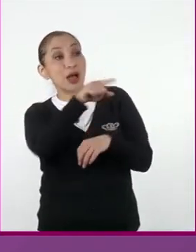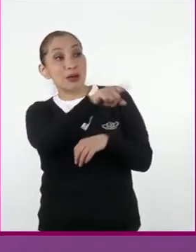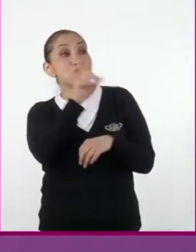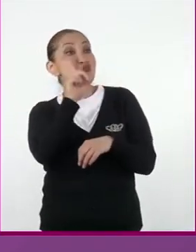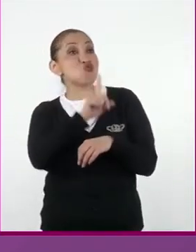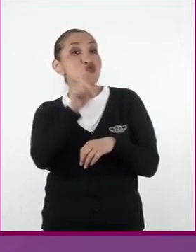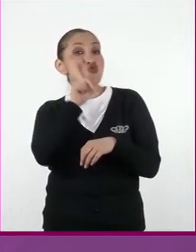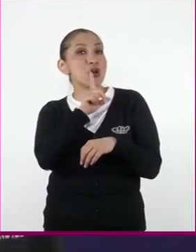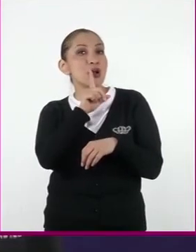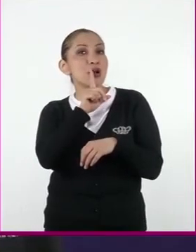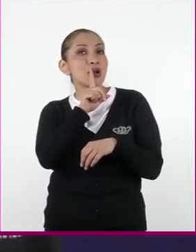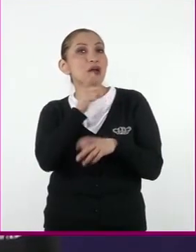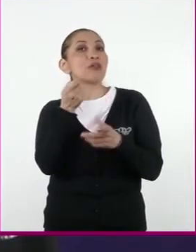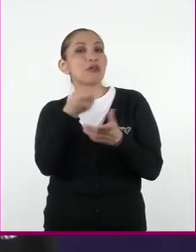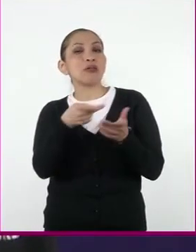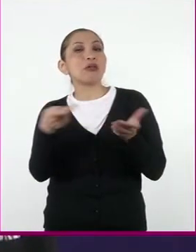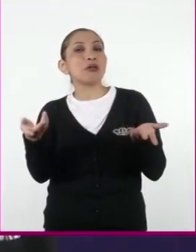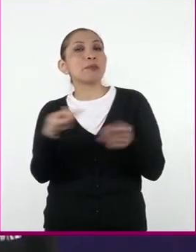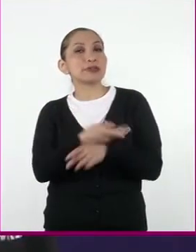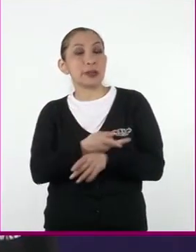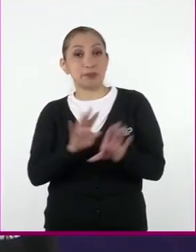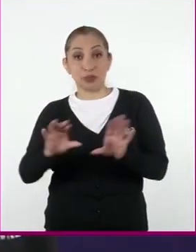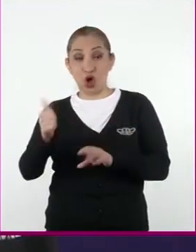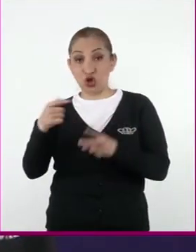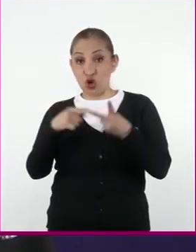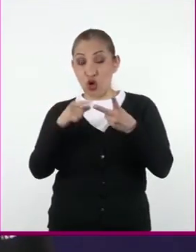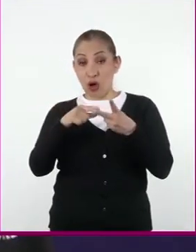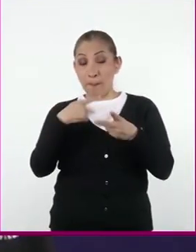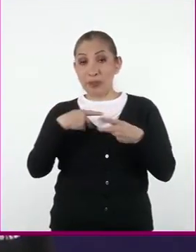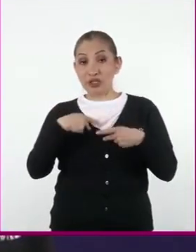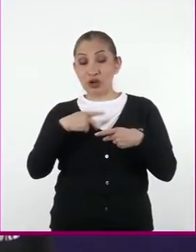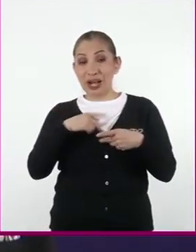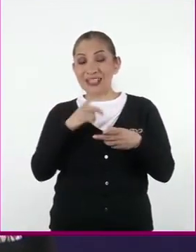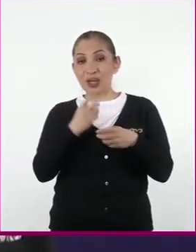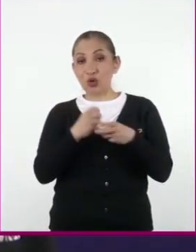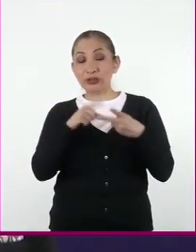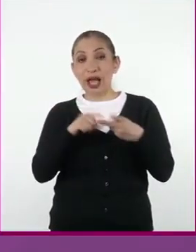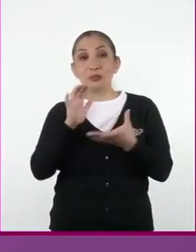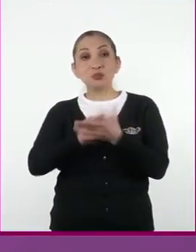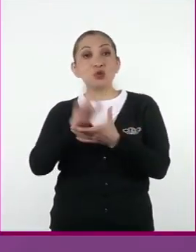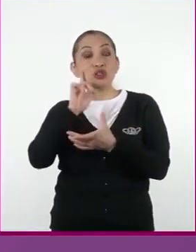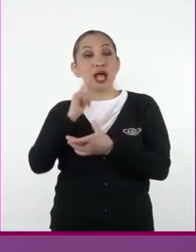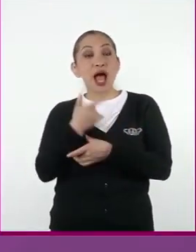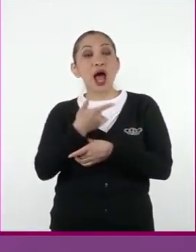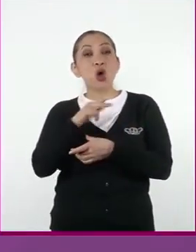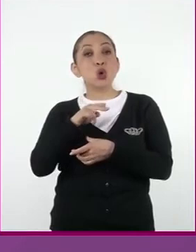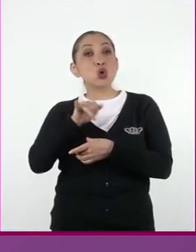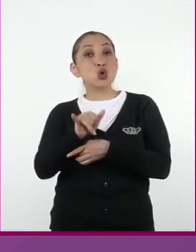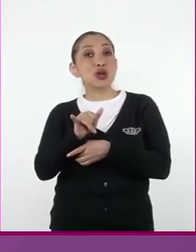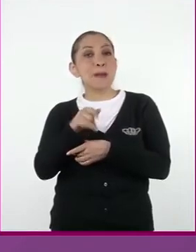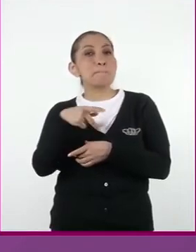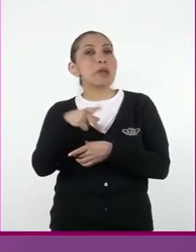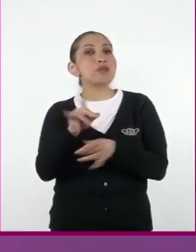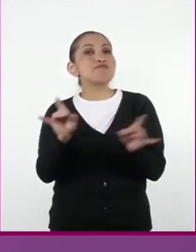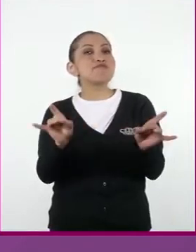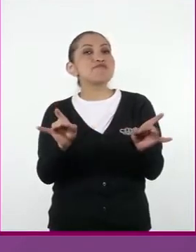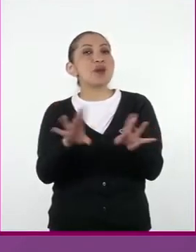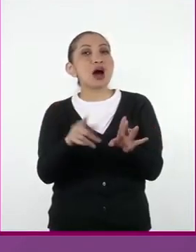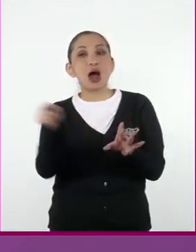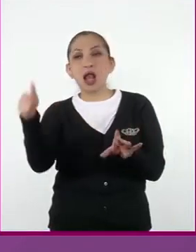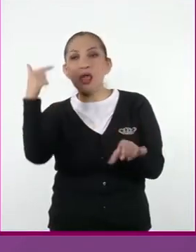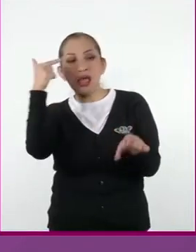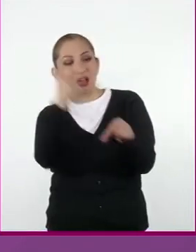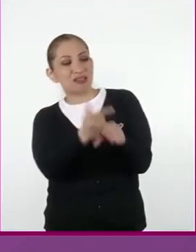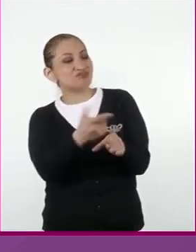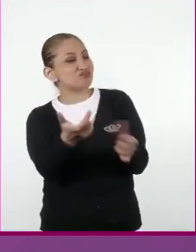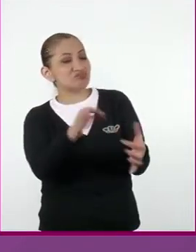ella... Otro personaje secundario es Mildred, la esposa de Guy. Pero en algún momento, él se da